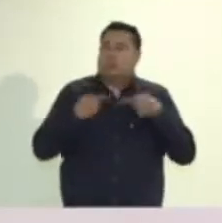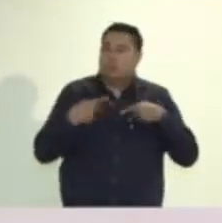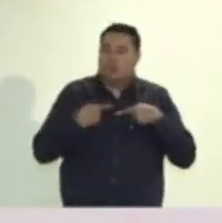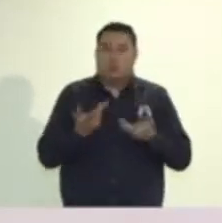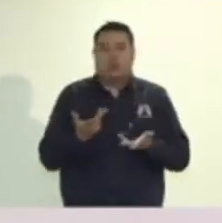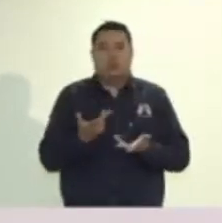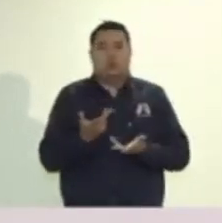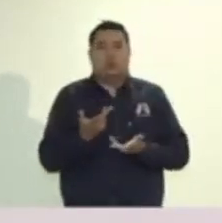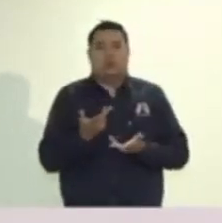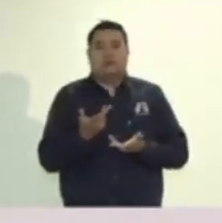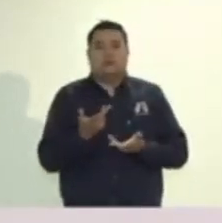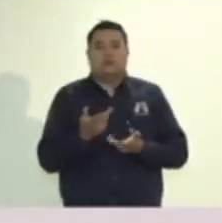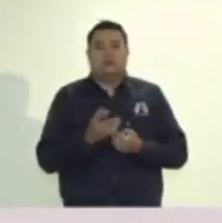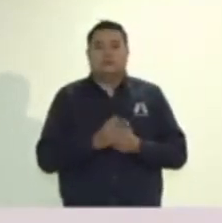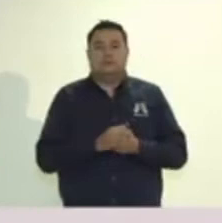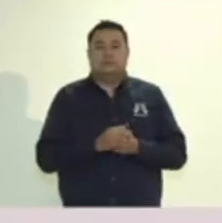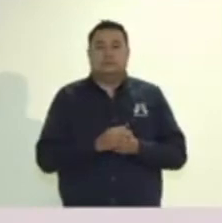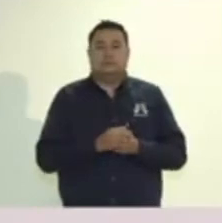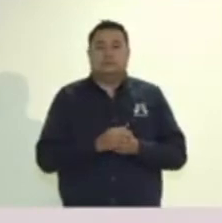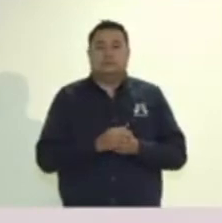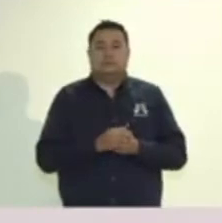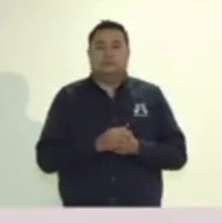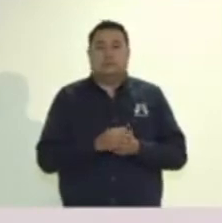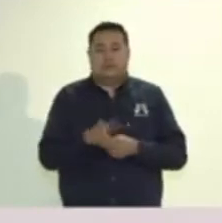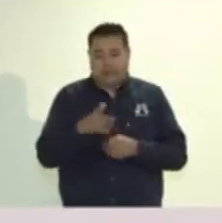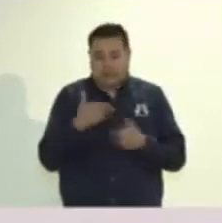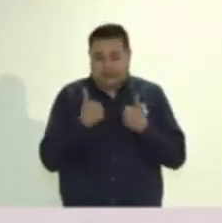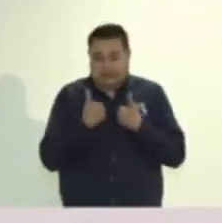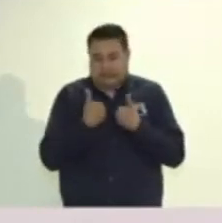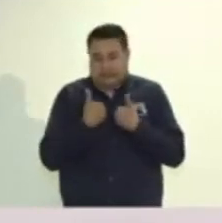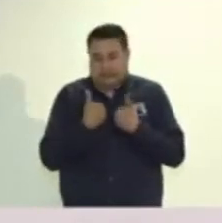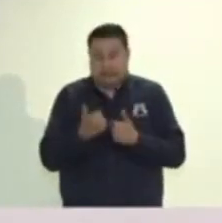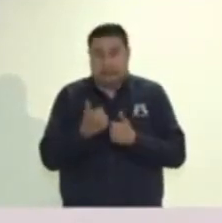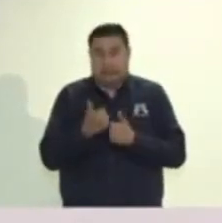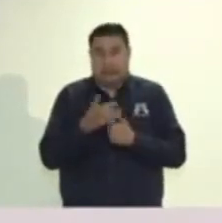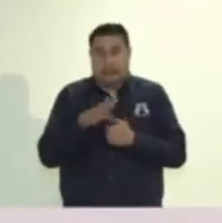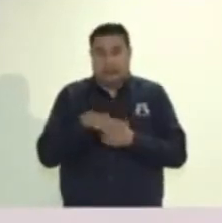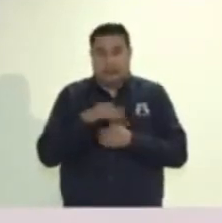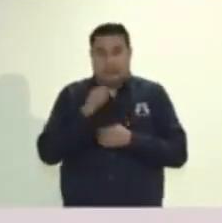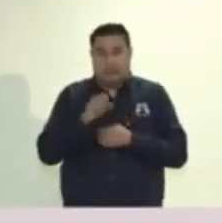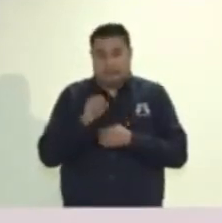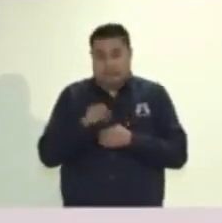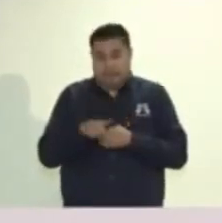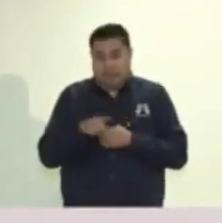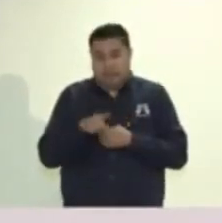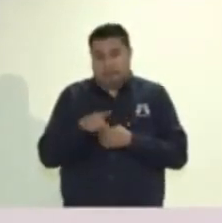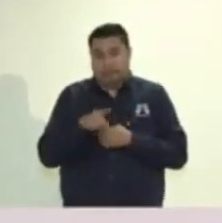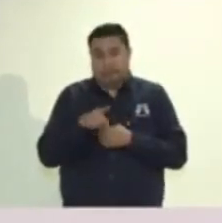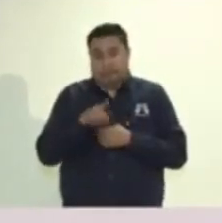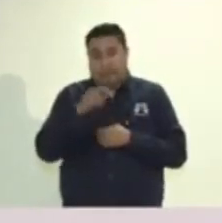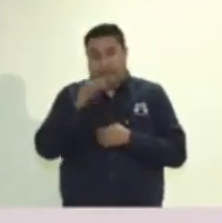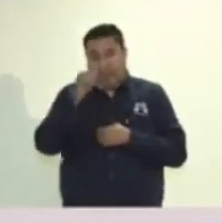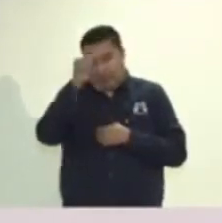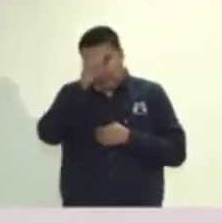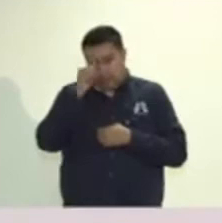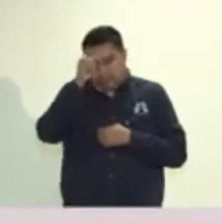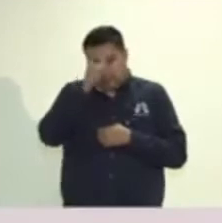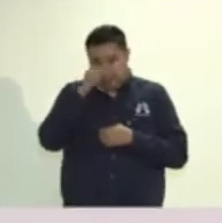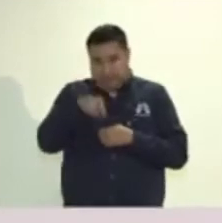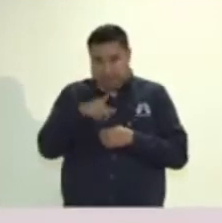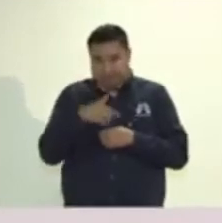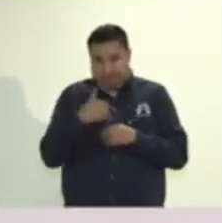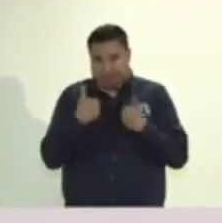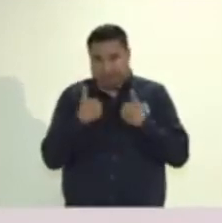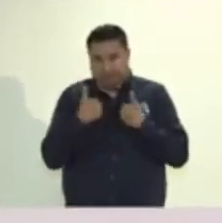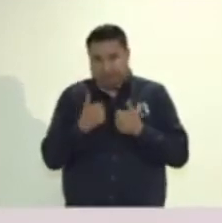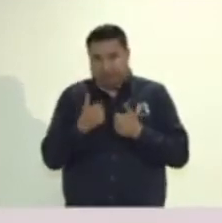nosotros, se ha tomado conciencia y el arzobispo ha indicado acciones que podemos hacer para poder